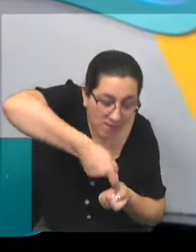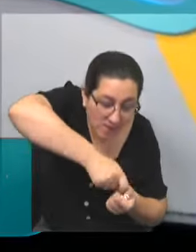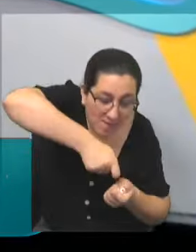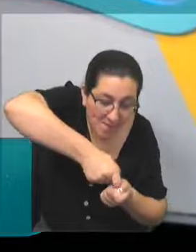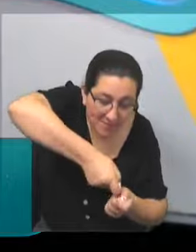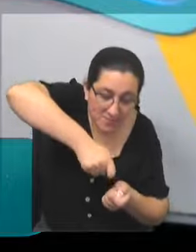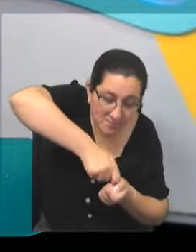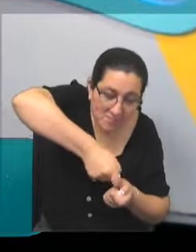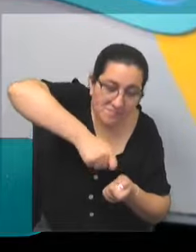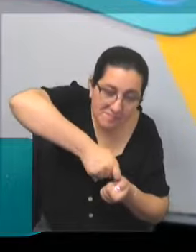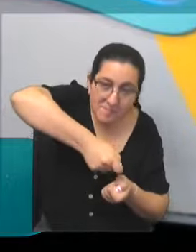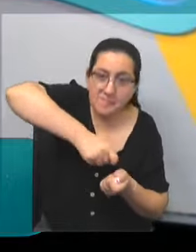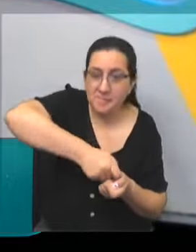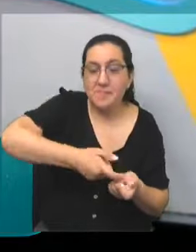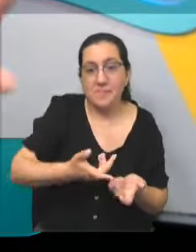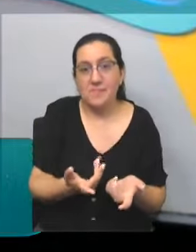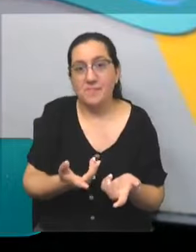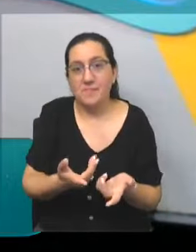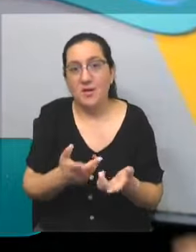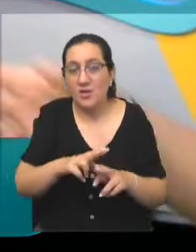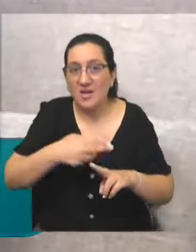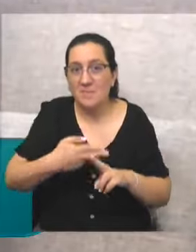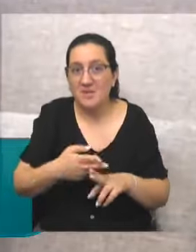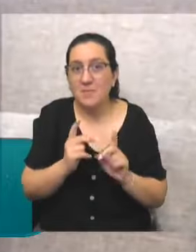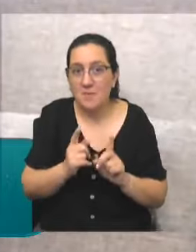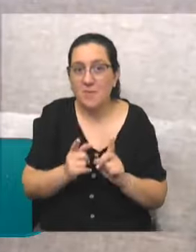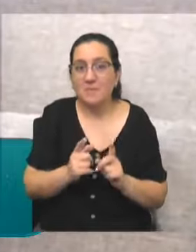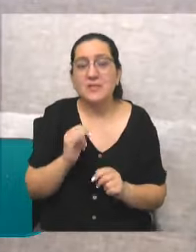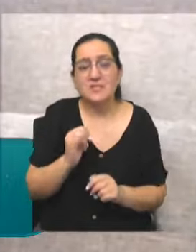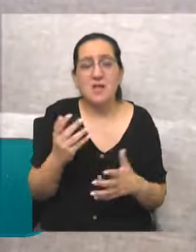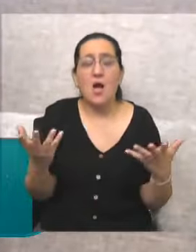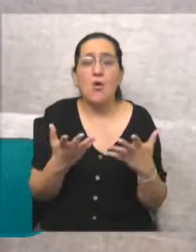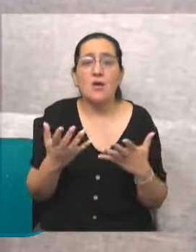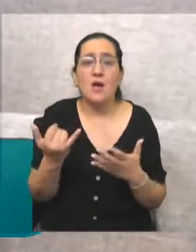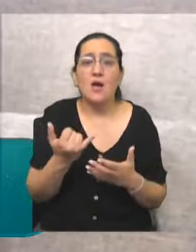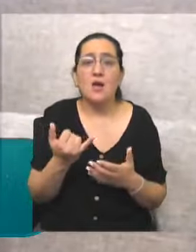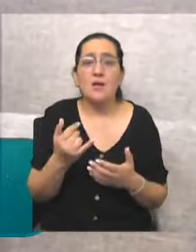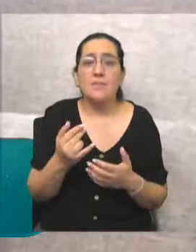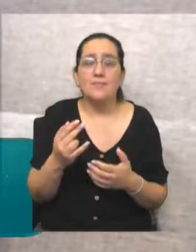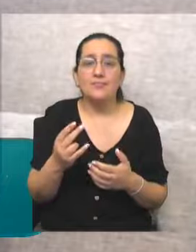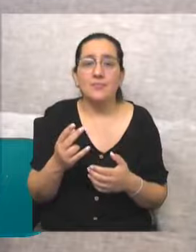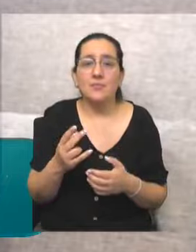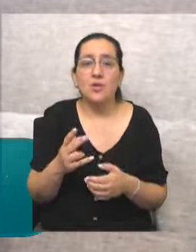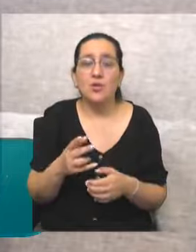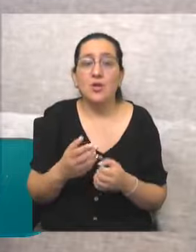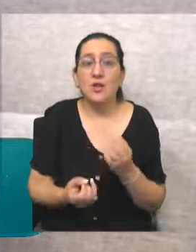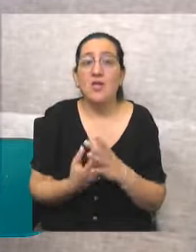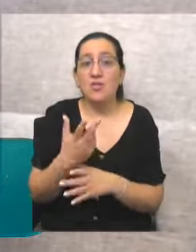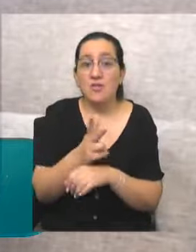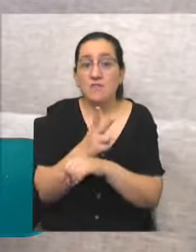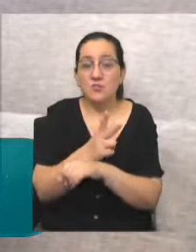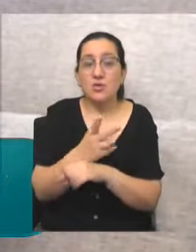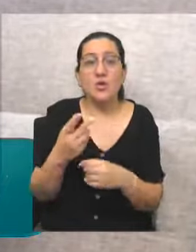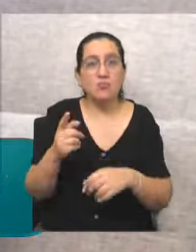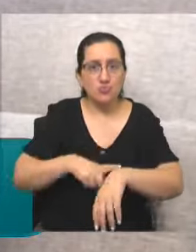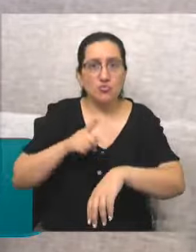tenés trabajo que mantener una posición X también. Exacto. Juega. Hoy en día, Fito, tenemos hasta la figura de los creadores de contenido. Sí. Claro. Que están mucho